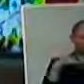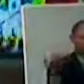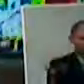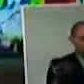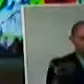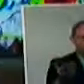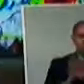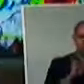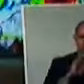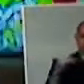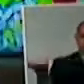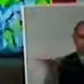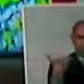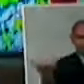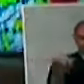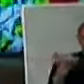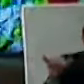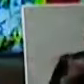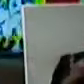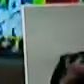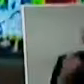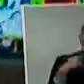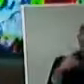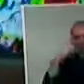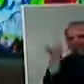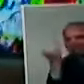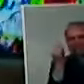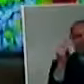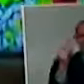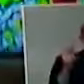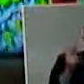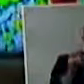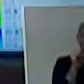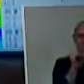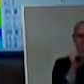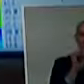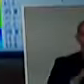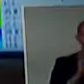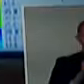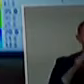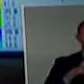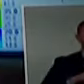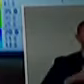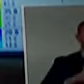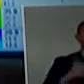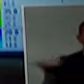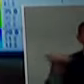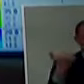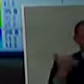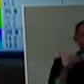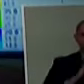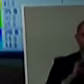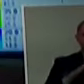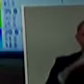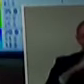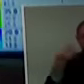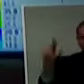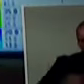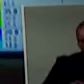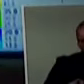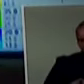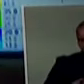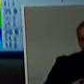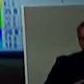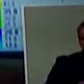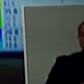había informaciones de que no era así. Sin embargo, nuestra red de radares, una de las fortalezas